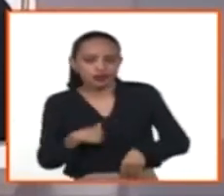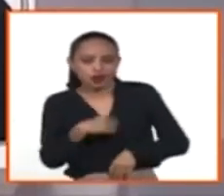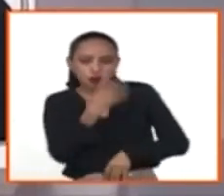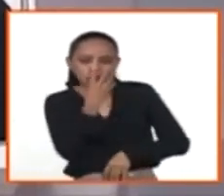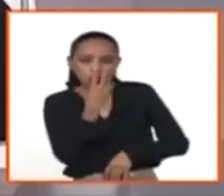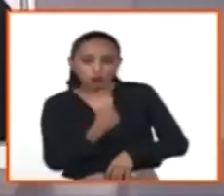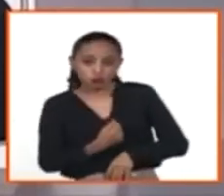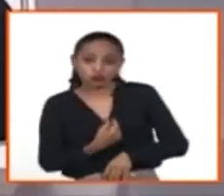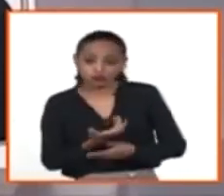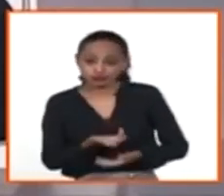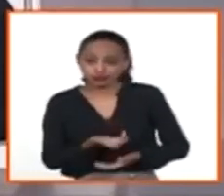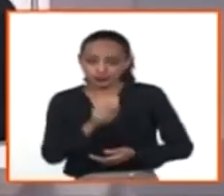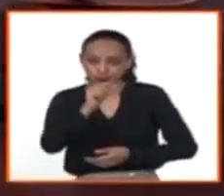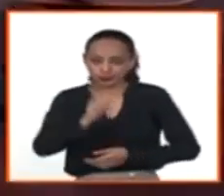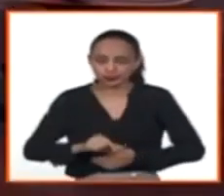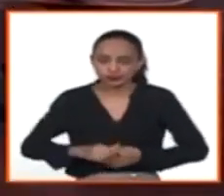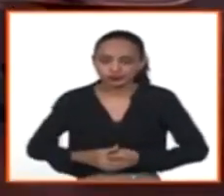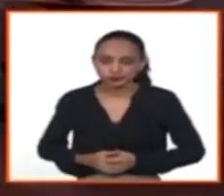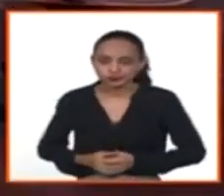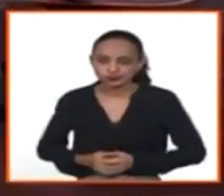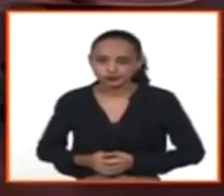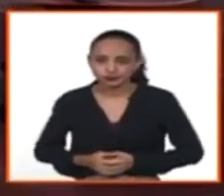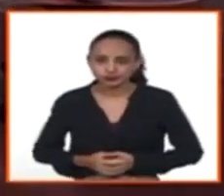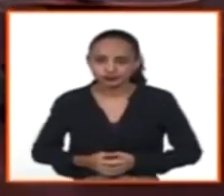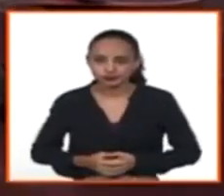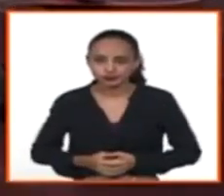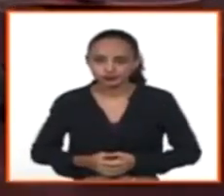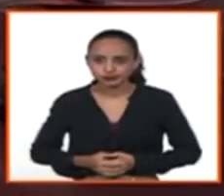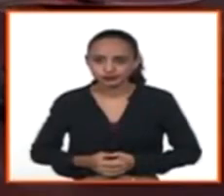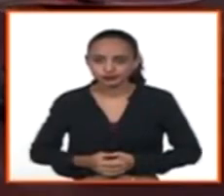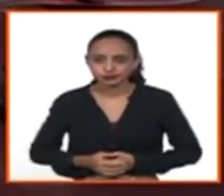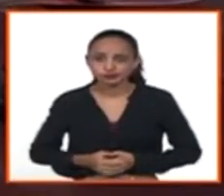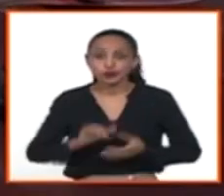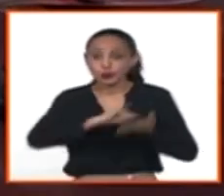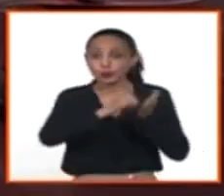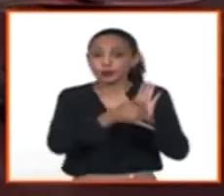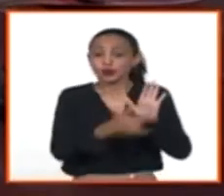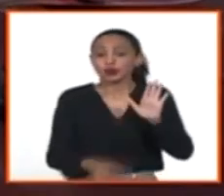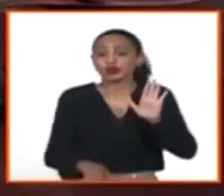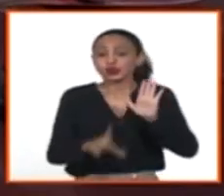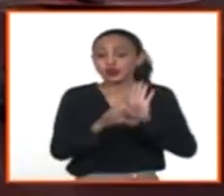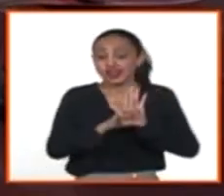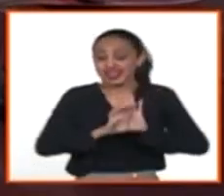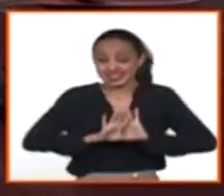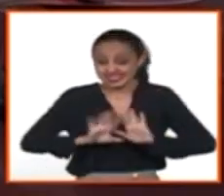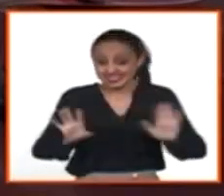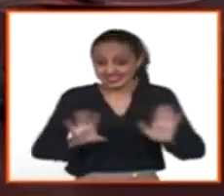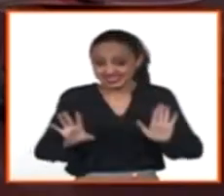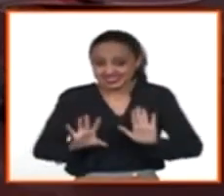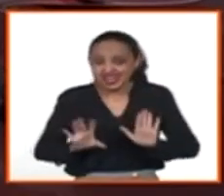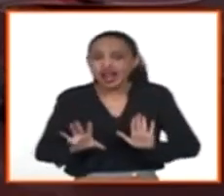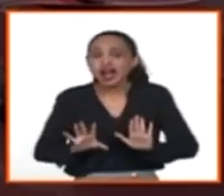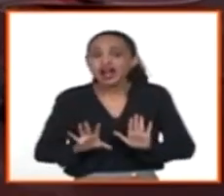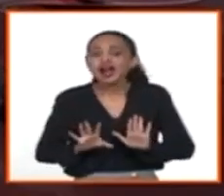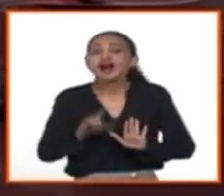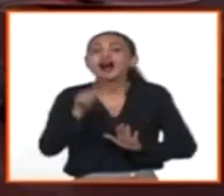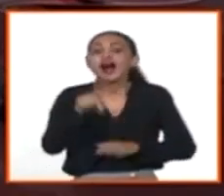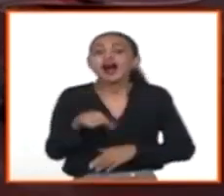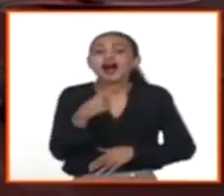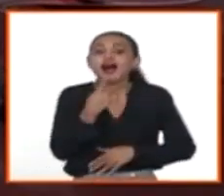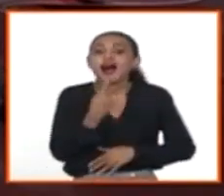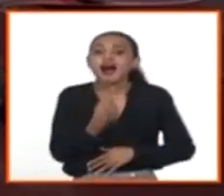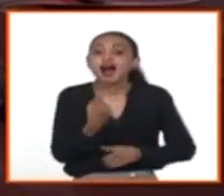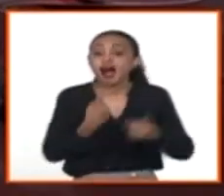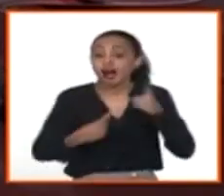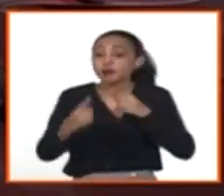los mismos. Un correcto cumplimiento entonces de ese proyecto de ley ya convertido en ley indicaría exigencias importantes para